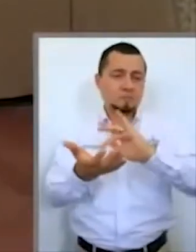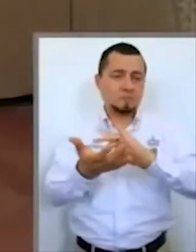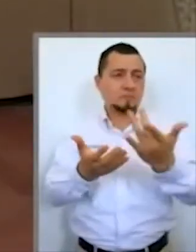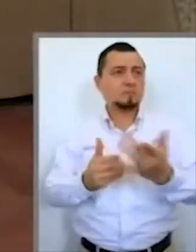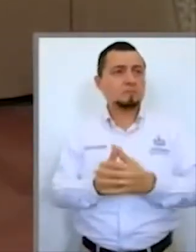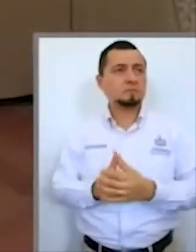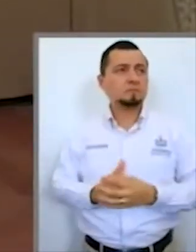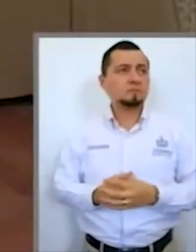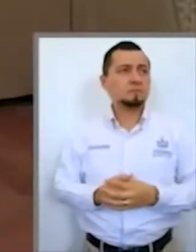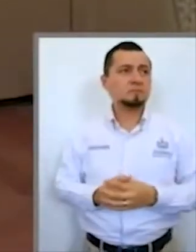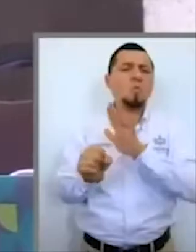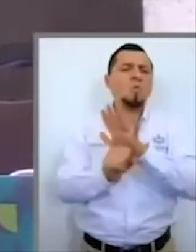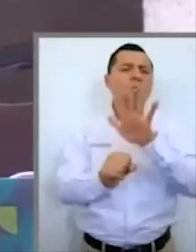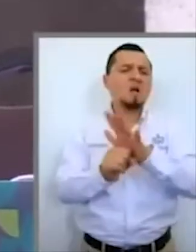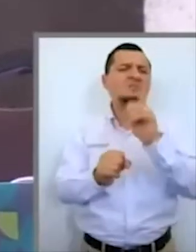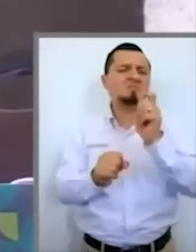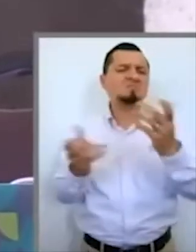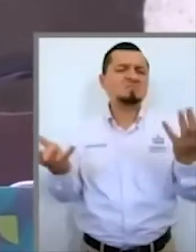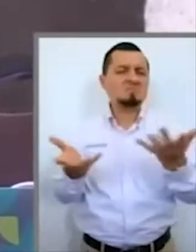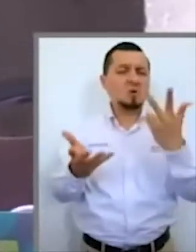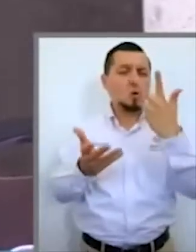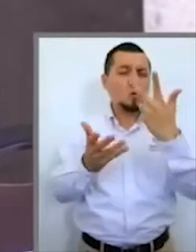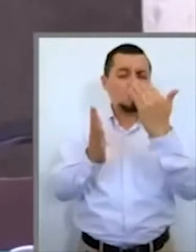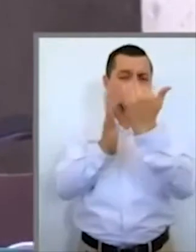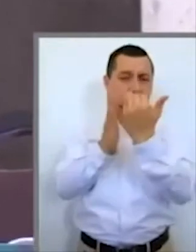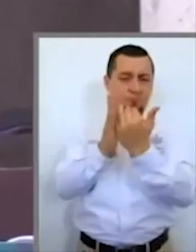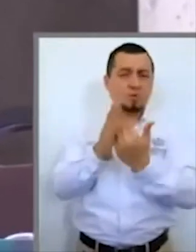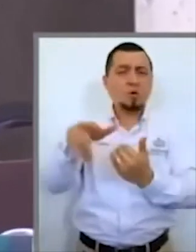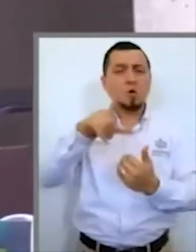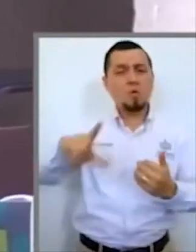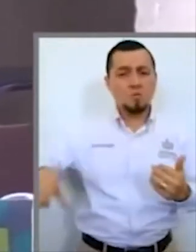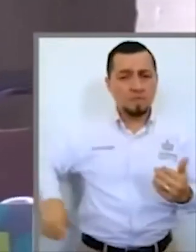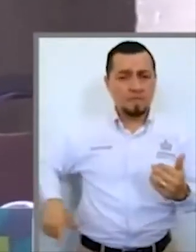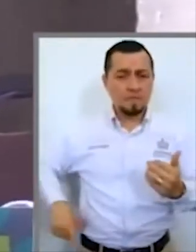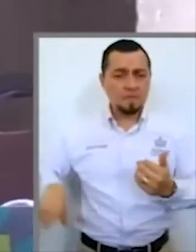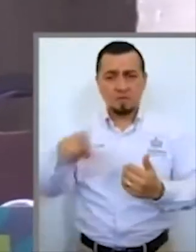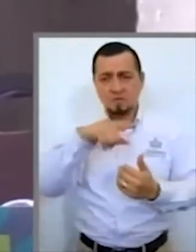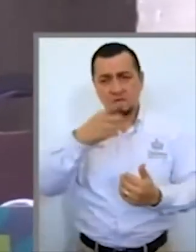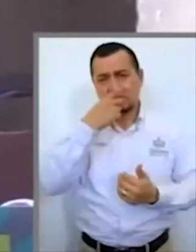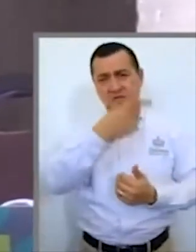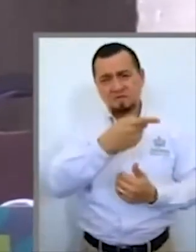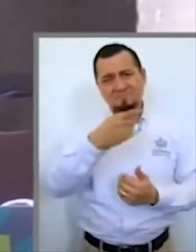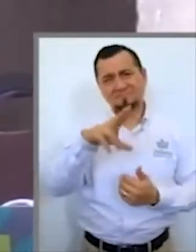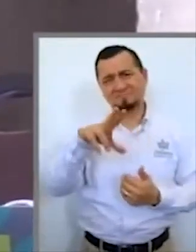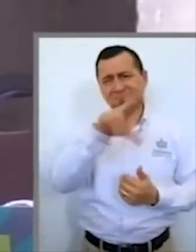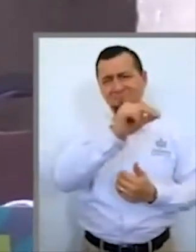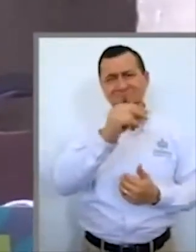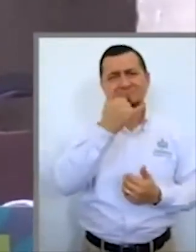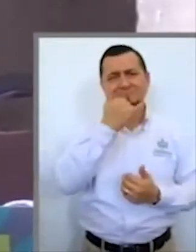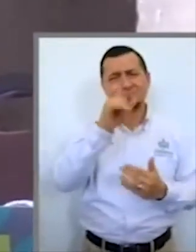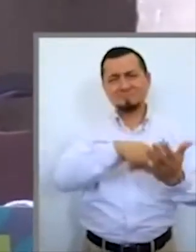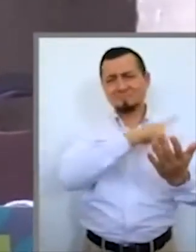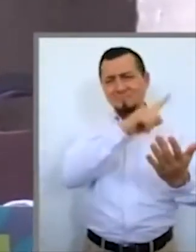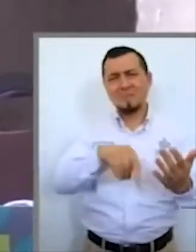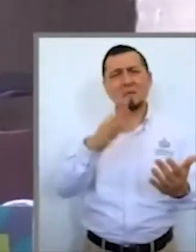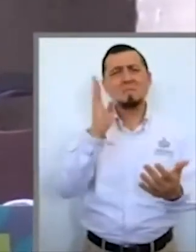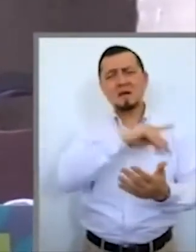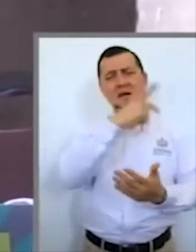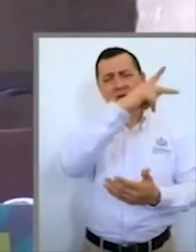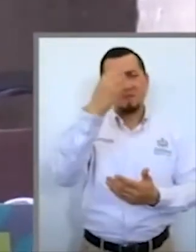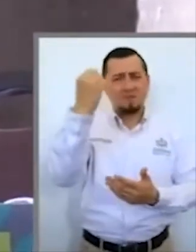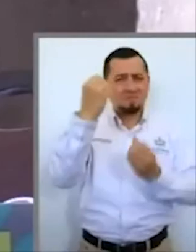y manifestar nuestras inquietudes con carácter regional indica el texto los mandatarios piden discutir el presupuesto de la federación antes que venza el plazo